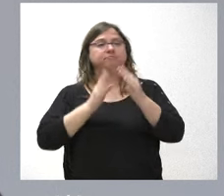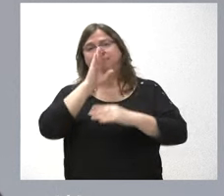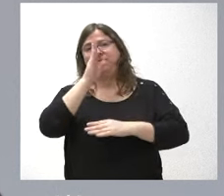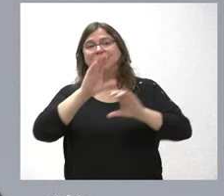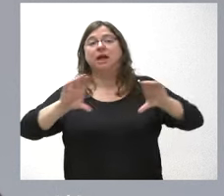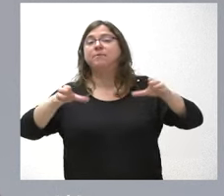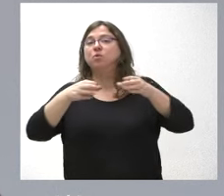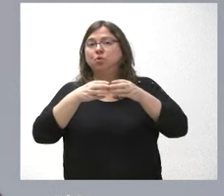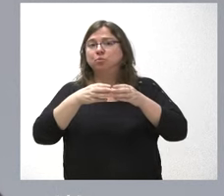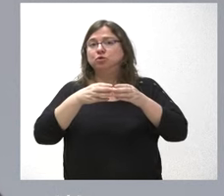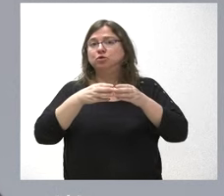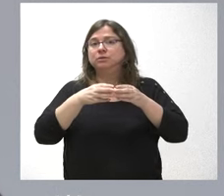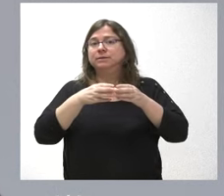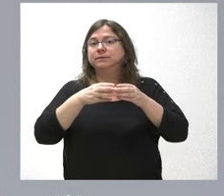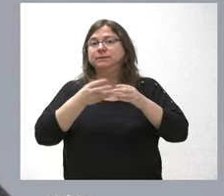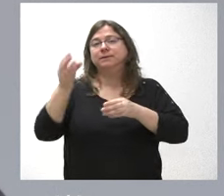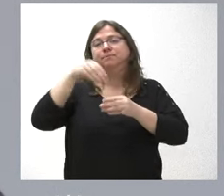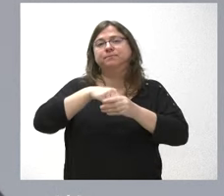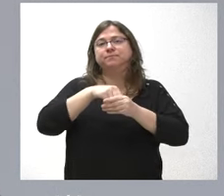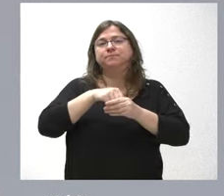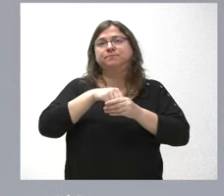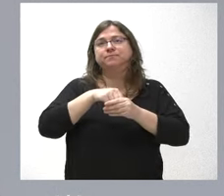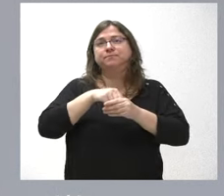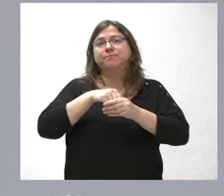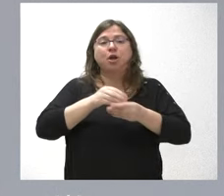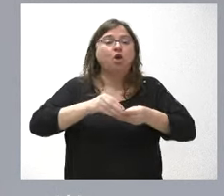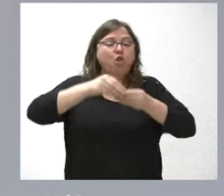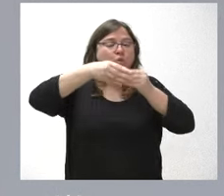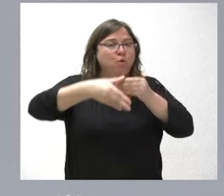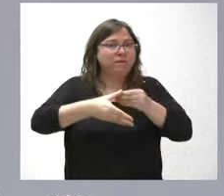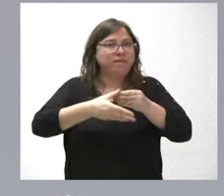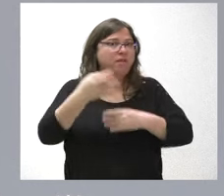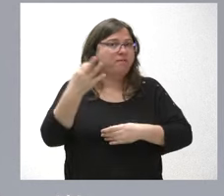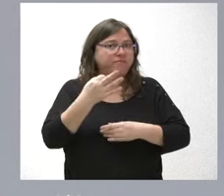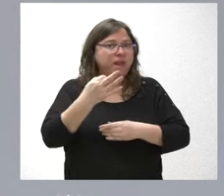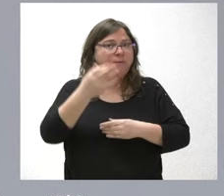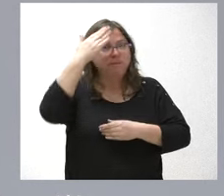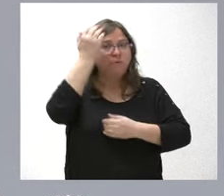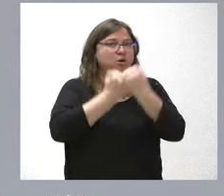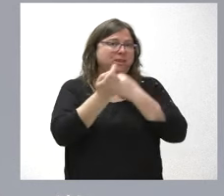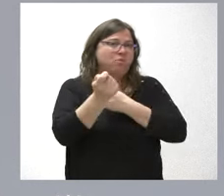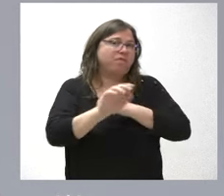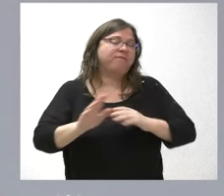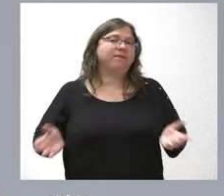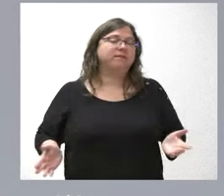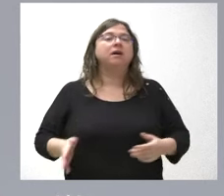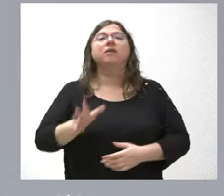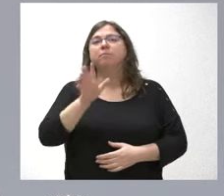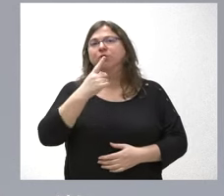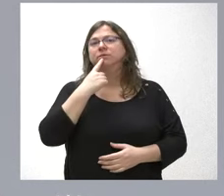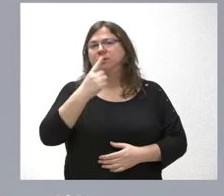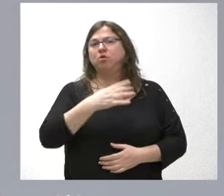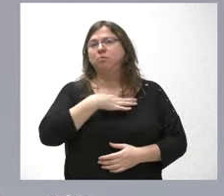en las Cortes, no llevan entre la documentación necesaria esa memoria económica. Pero le puedo decir que